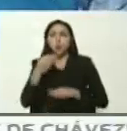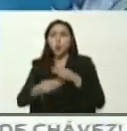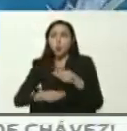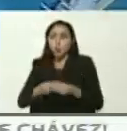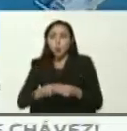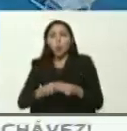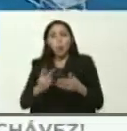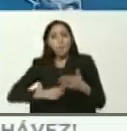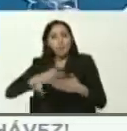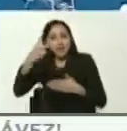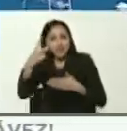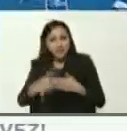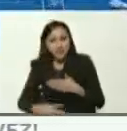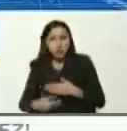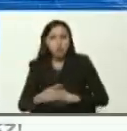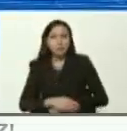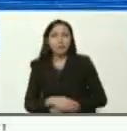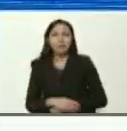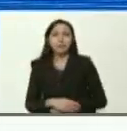agenda.